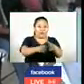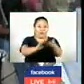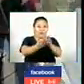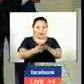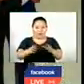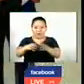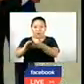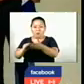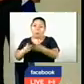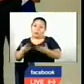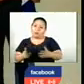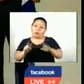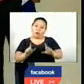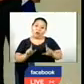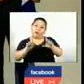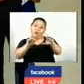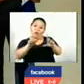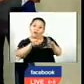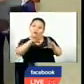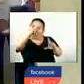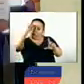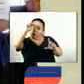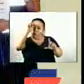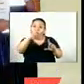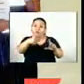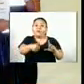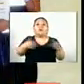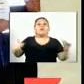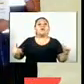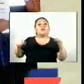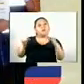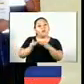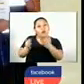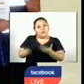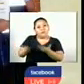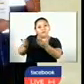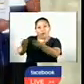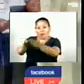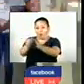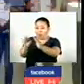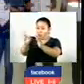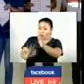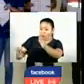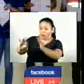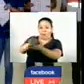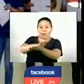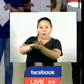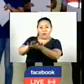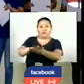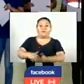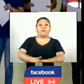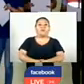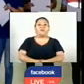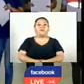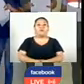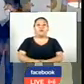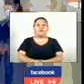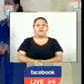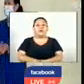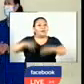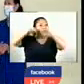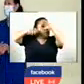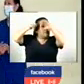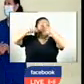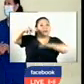se le fue reconocida por sus buenas acciones también se trabaja en premiar a la comunidad más limpia del municipio Con